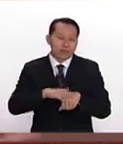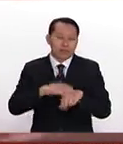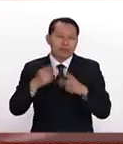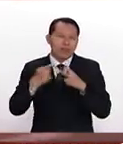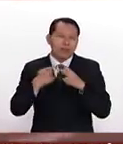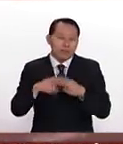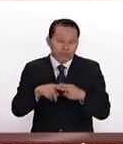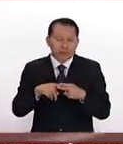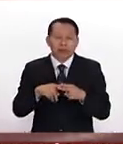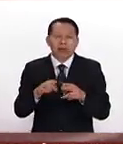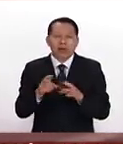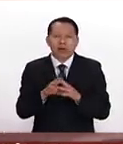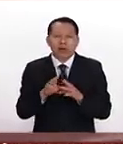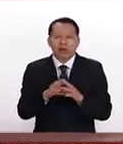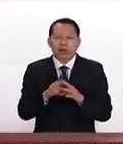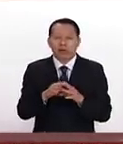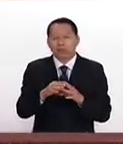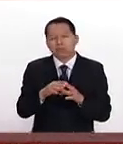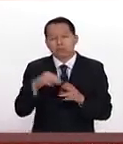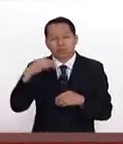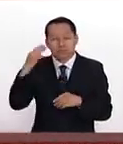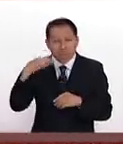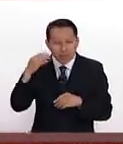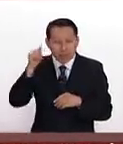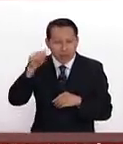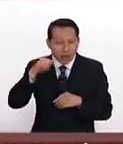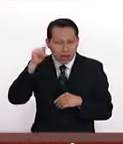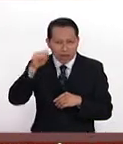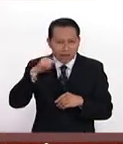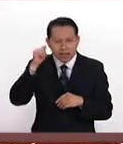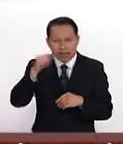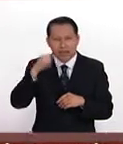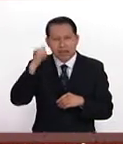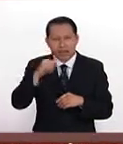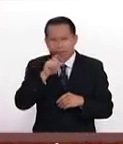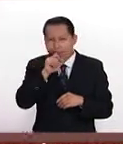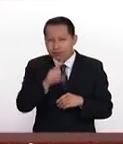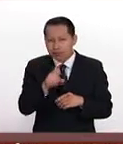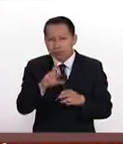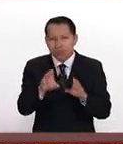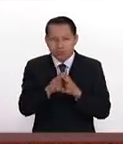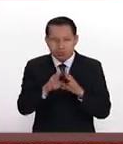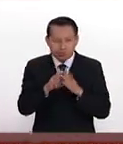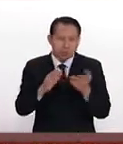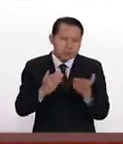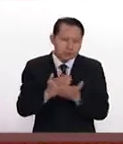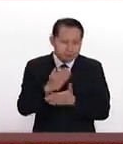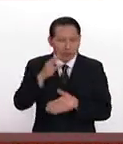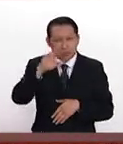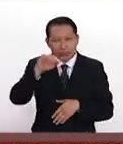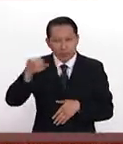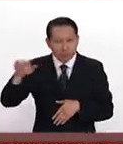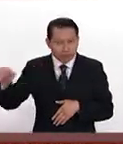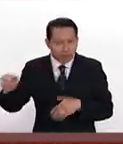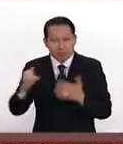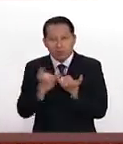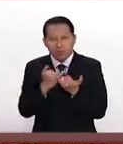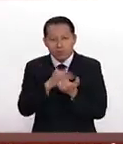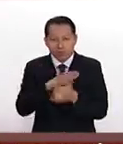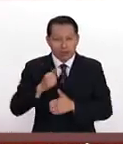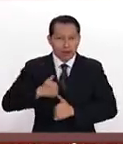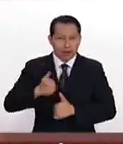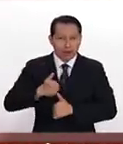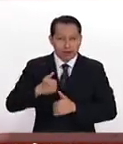empiezan pues por ahí de marzo abril la entrada de michoacán s del involucramiento del